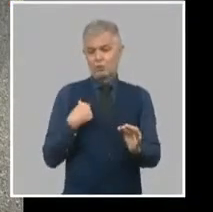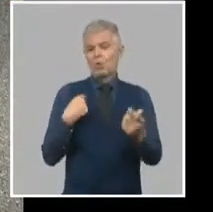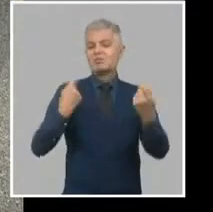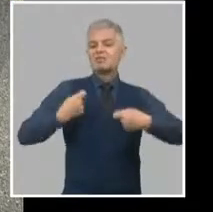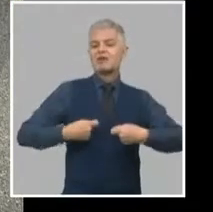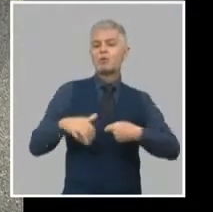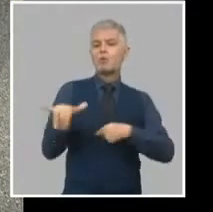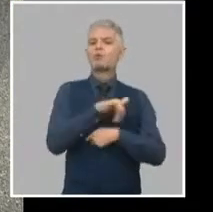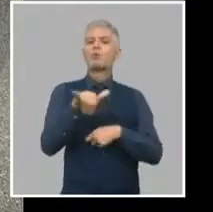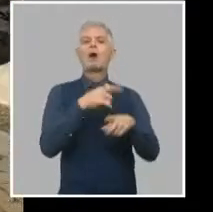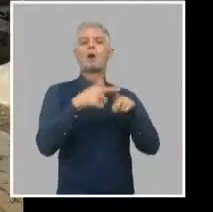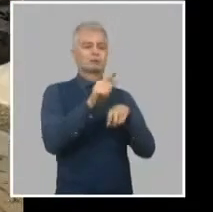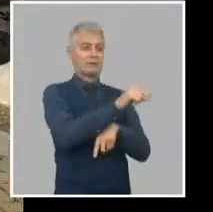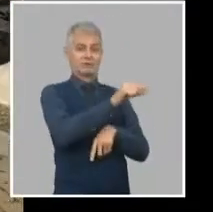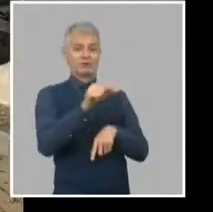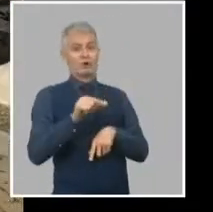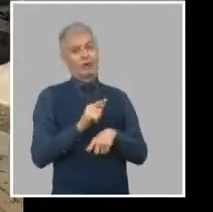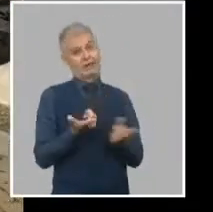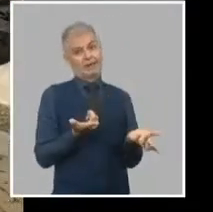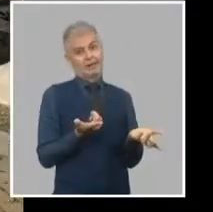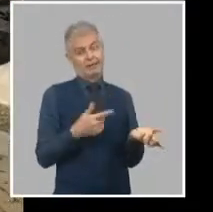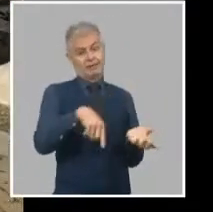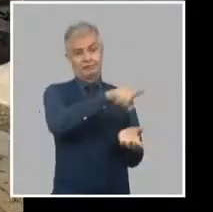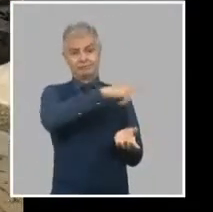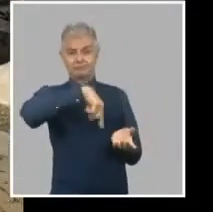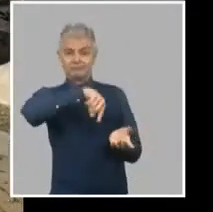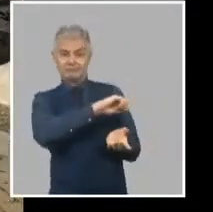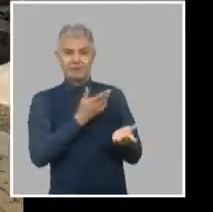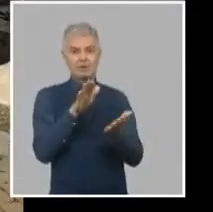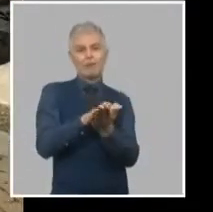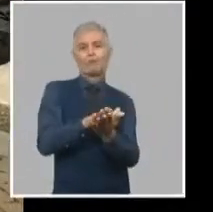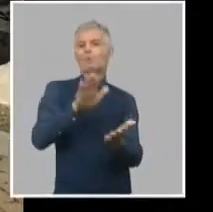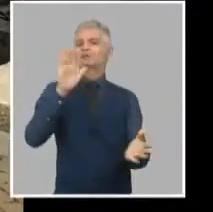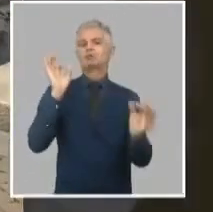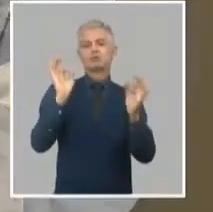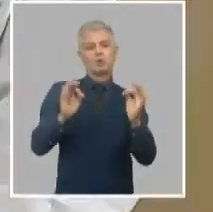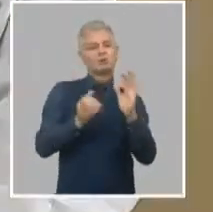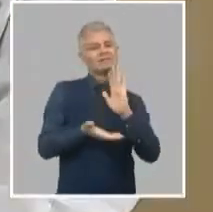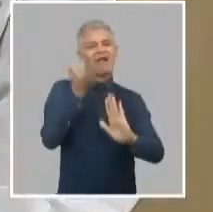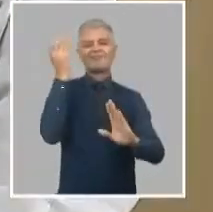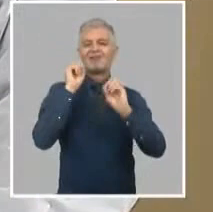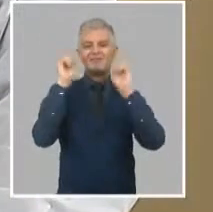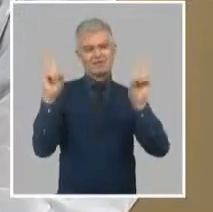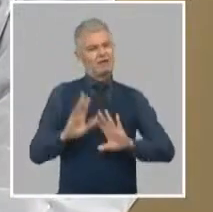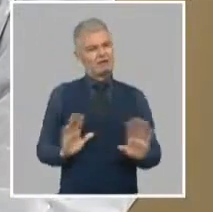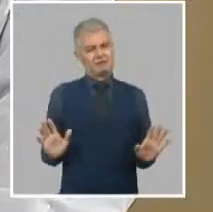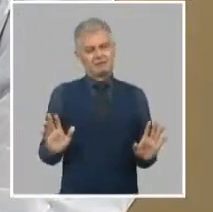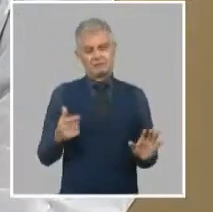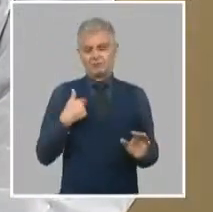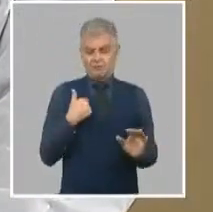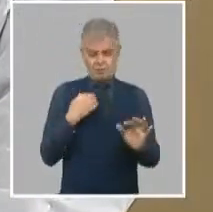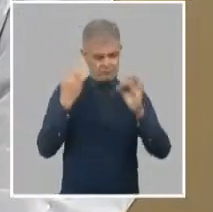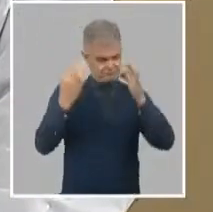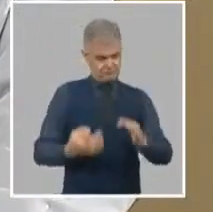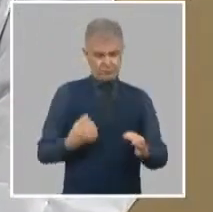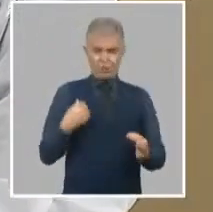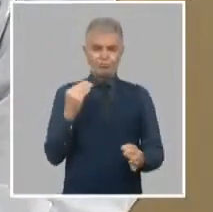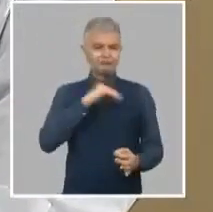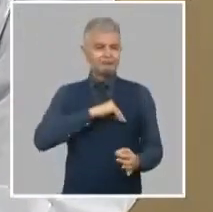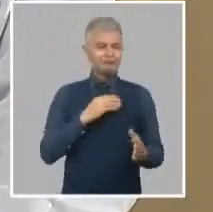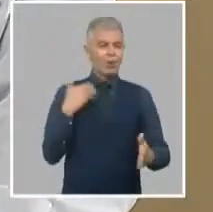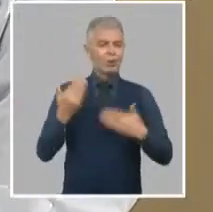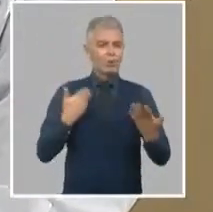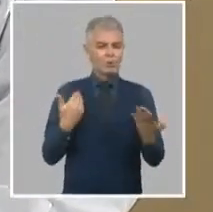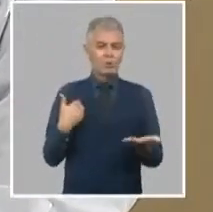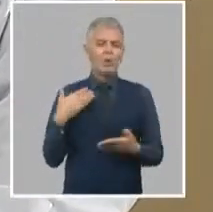dieron el paso al frente para comprometerse a salvar vidas. Y lo llevo con ese orgullo también